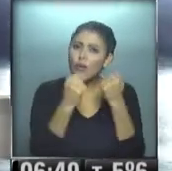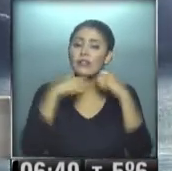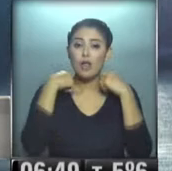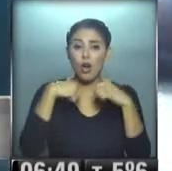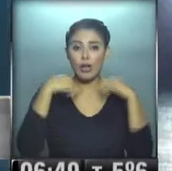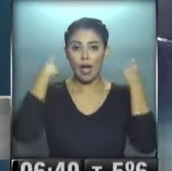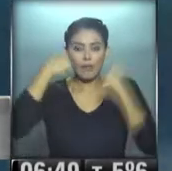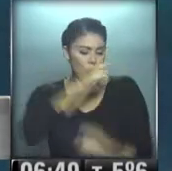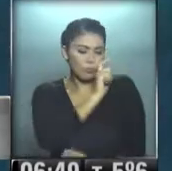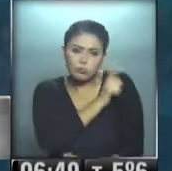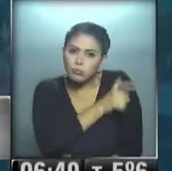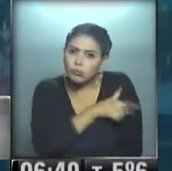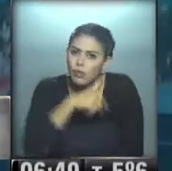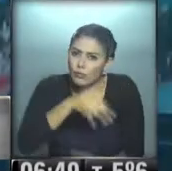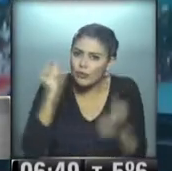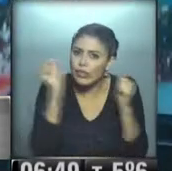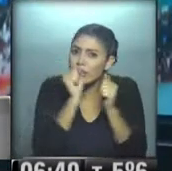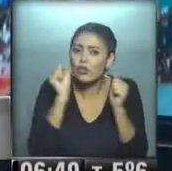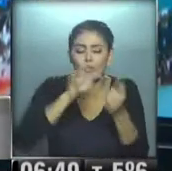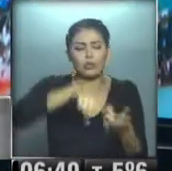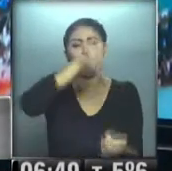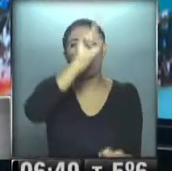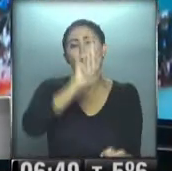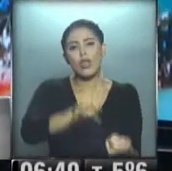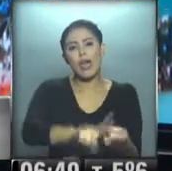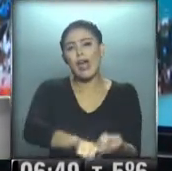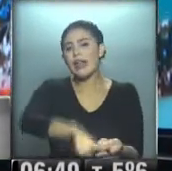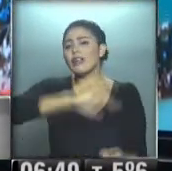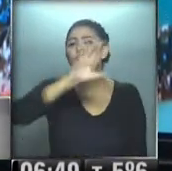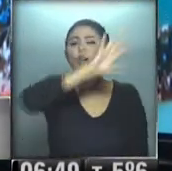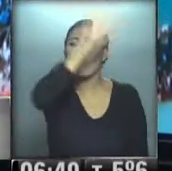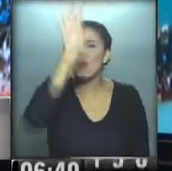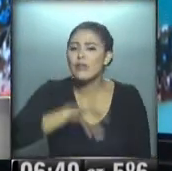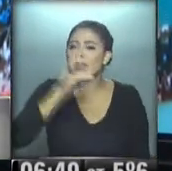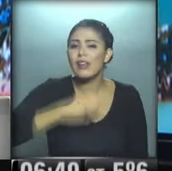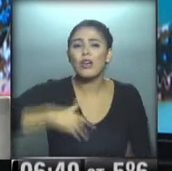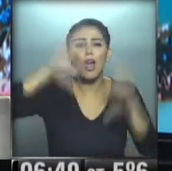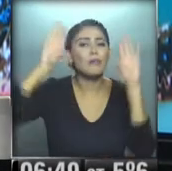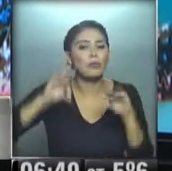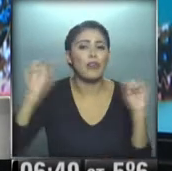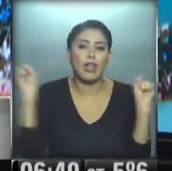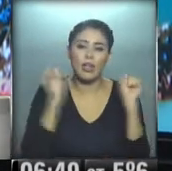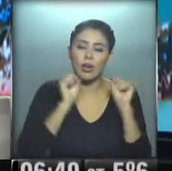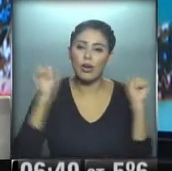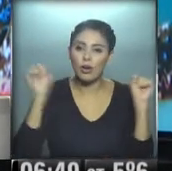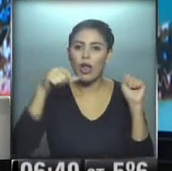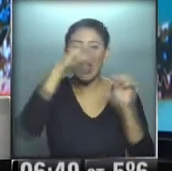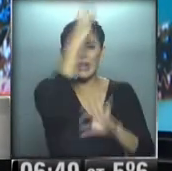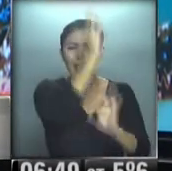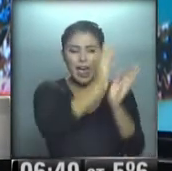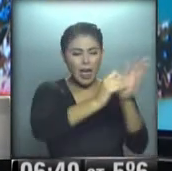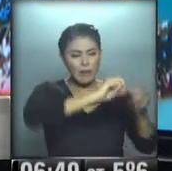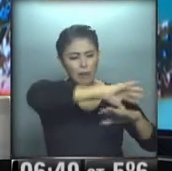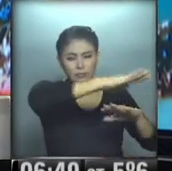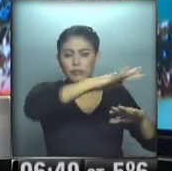para hoy, que va a ser frío todo el día, de punta a punta en todo el país. Qué cubierta de nieve que está Tierra